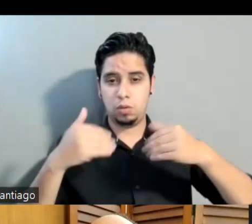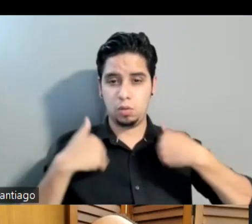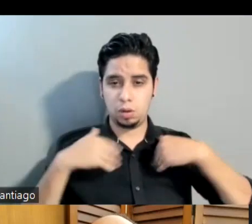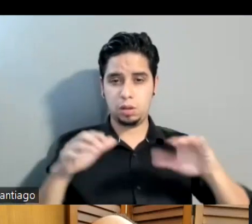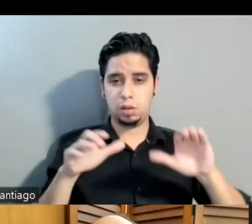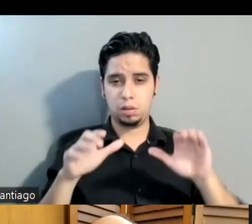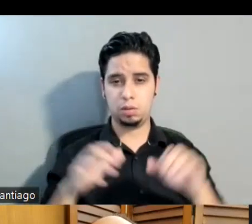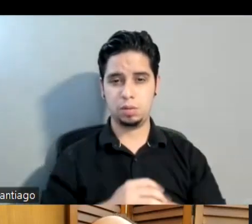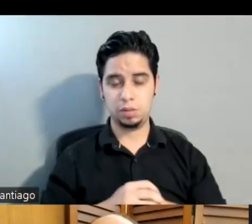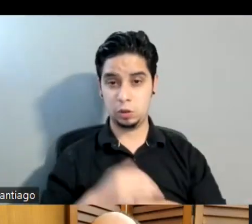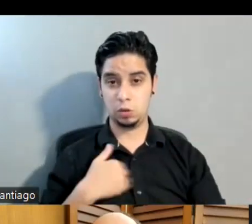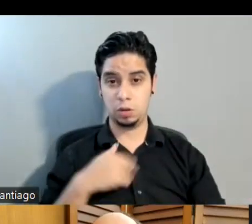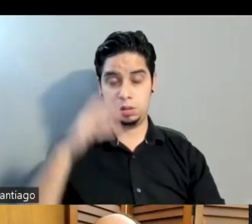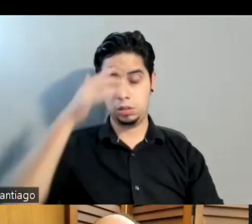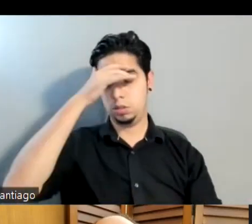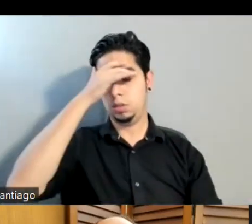Dios